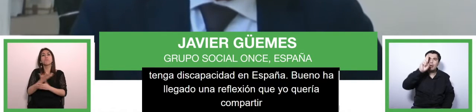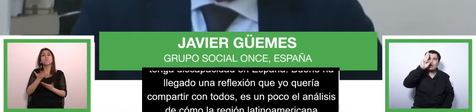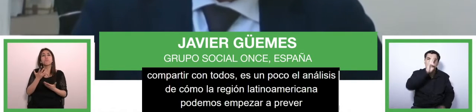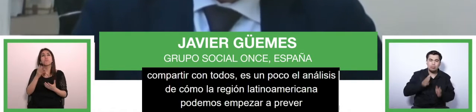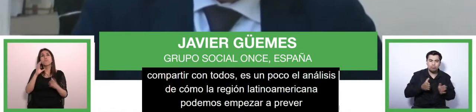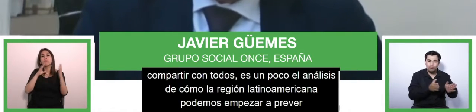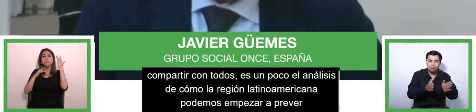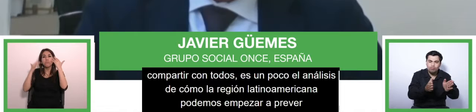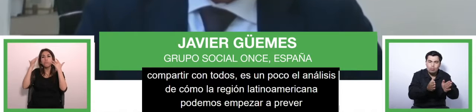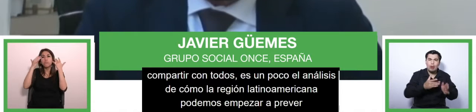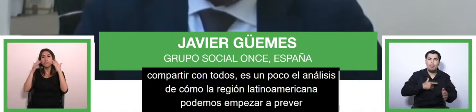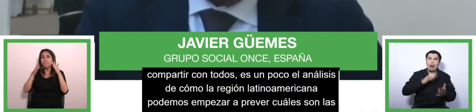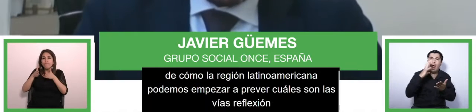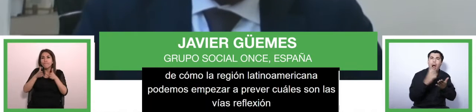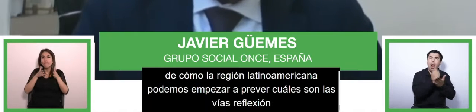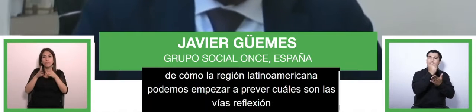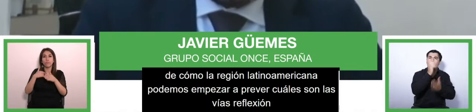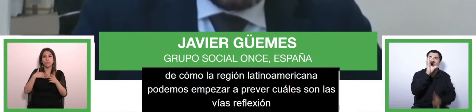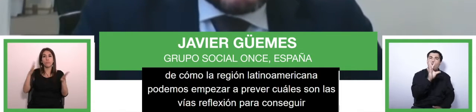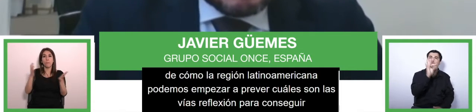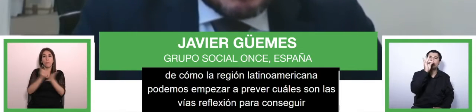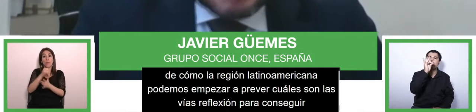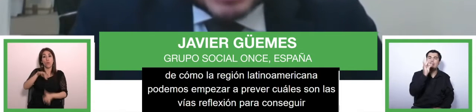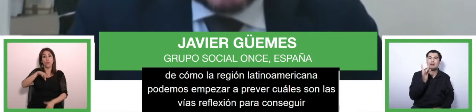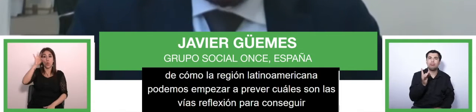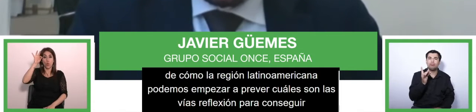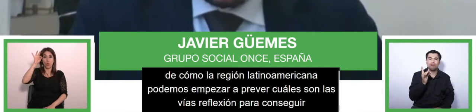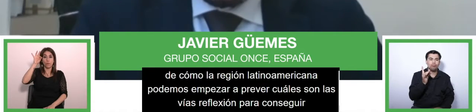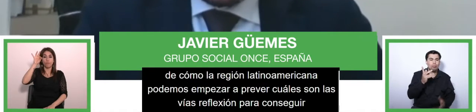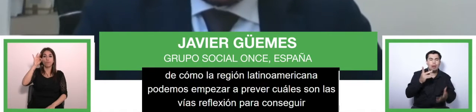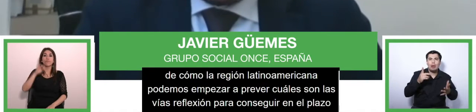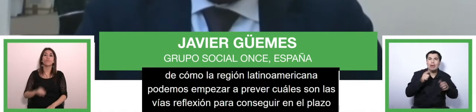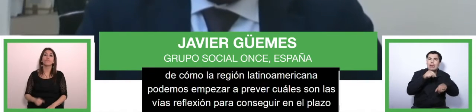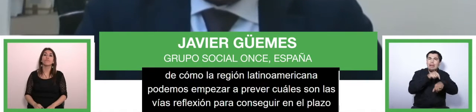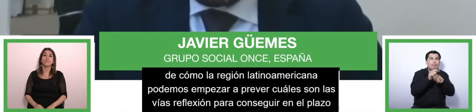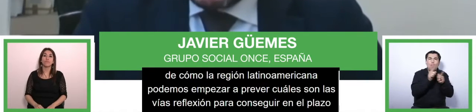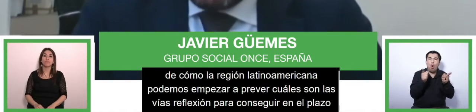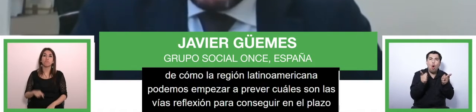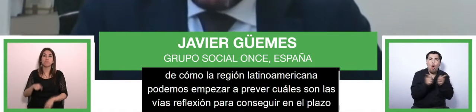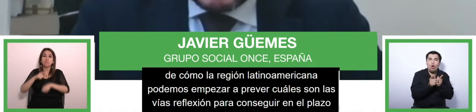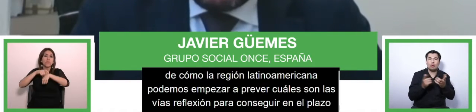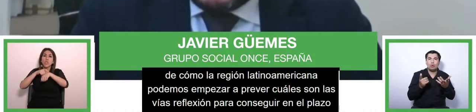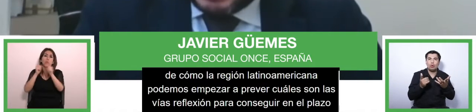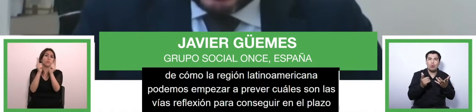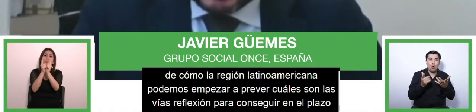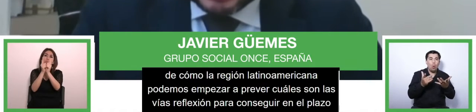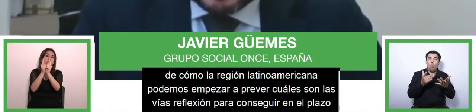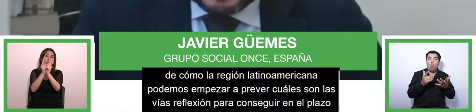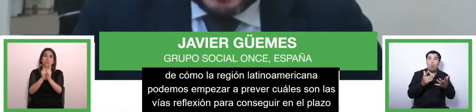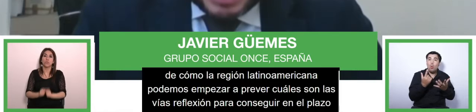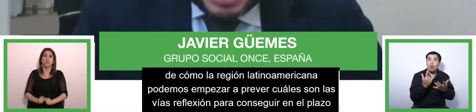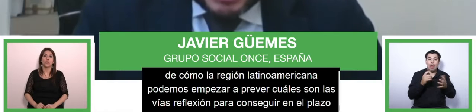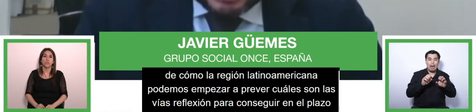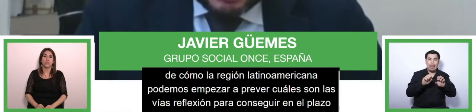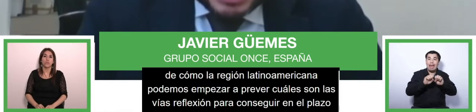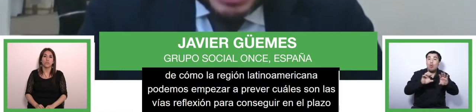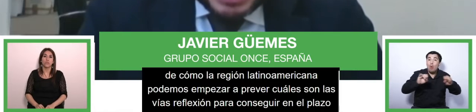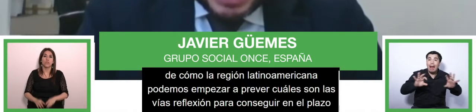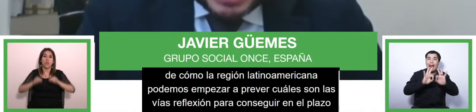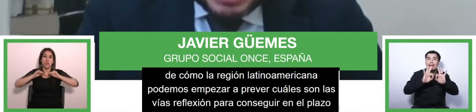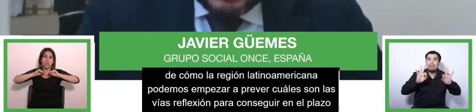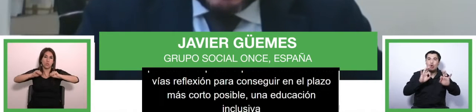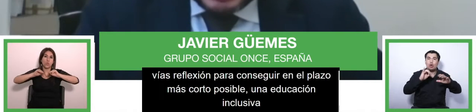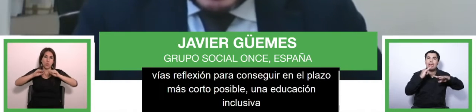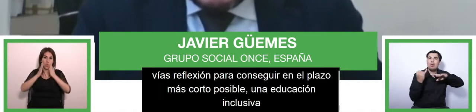para conseguir en el plazo más corto posible una educación inclusiva para todos. Yo creo